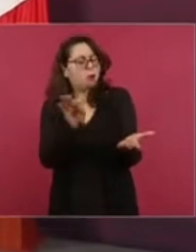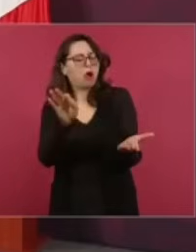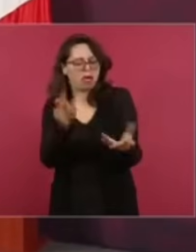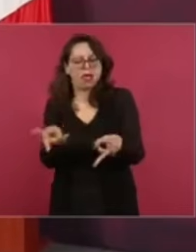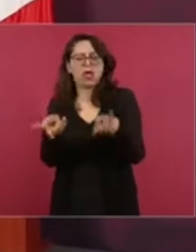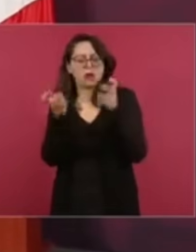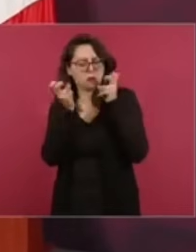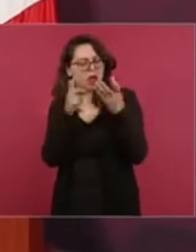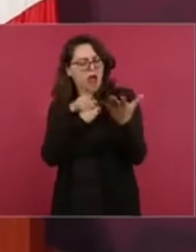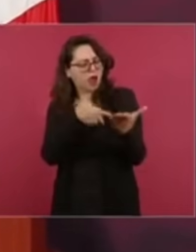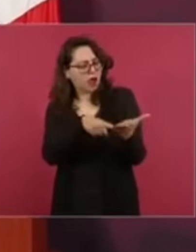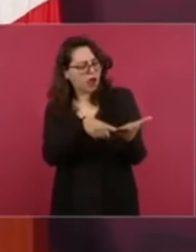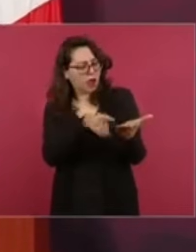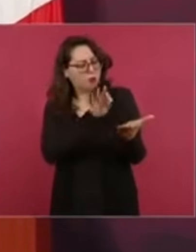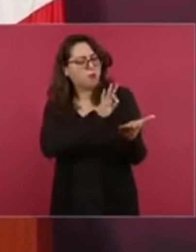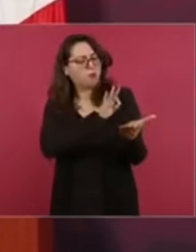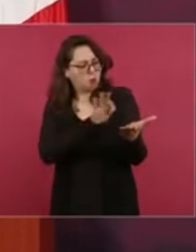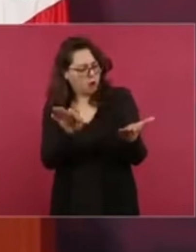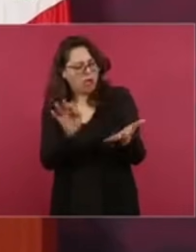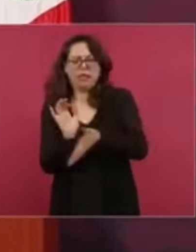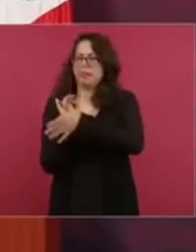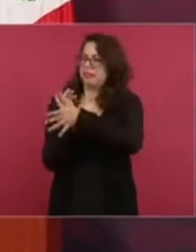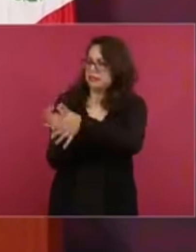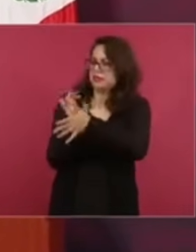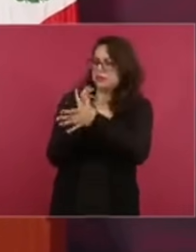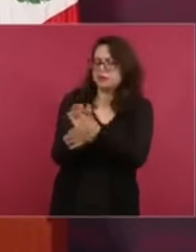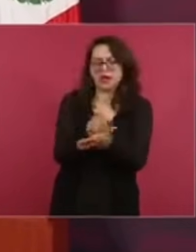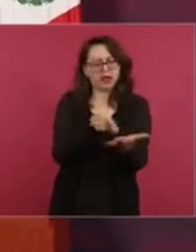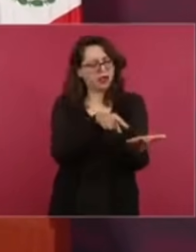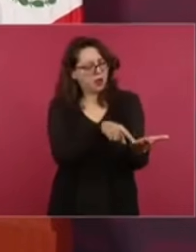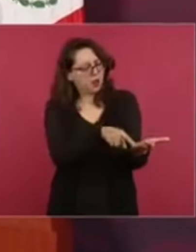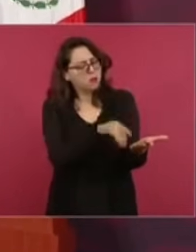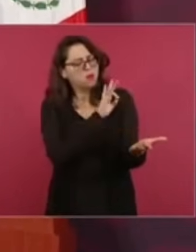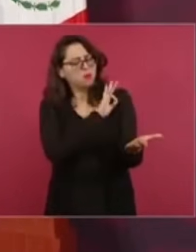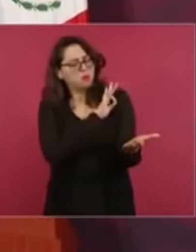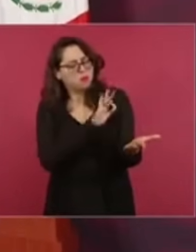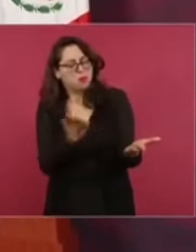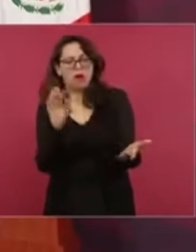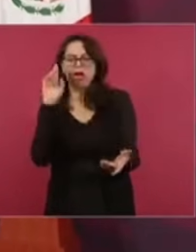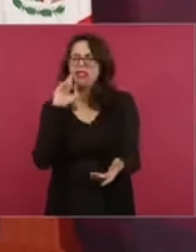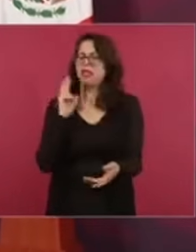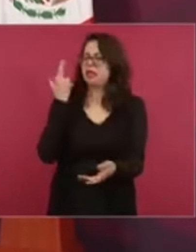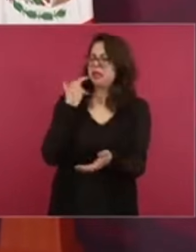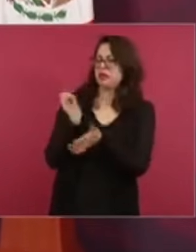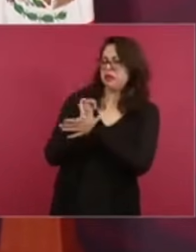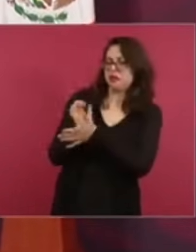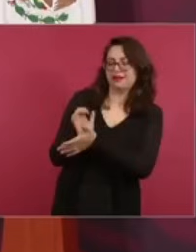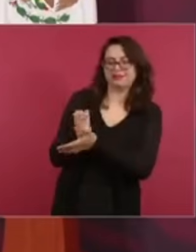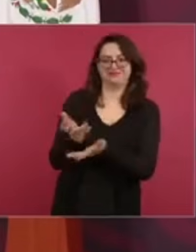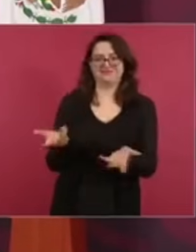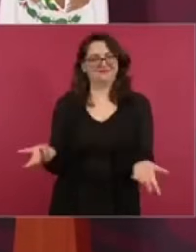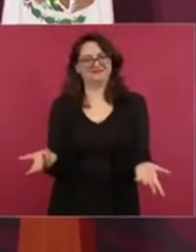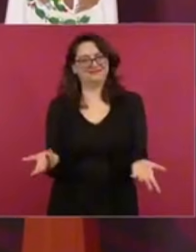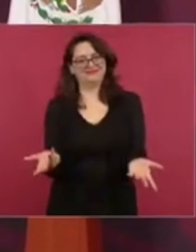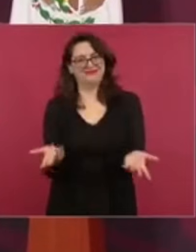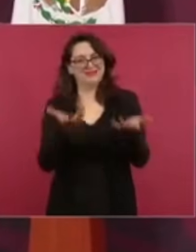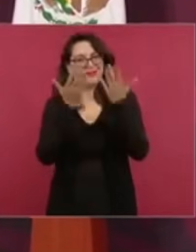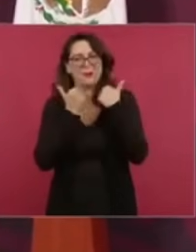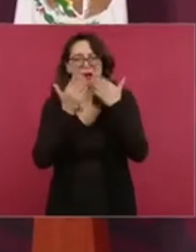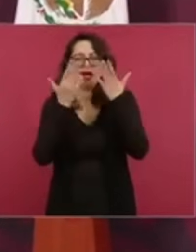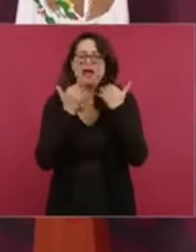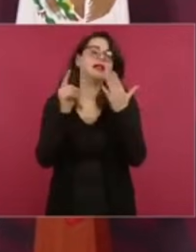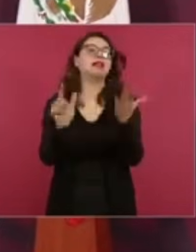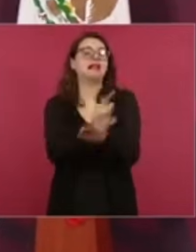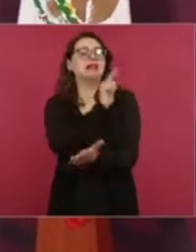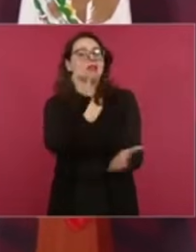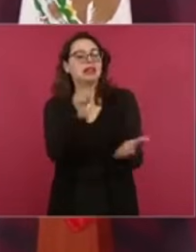actuar con racismo con clasismo no eh las